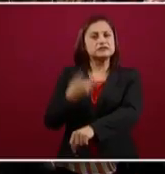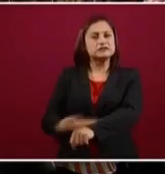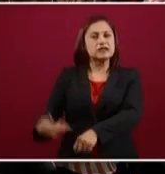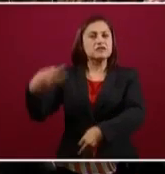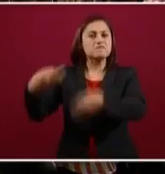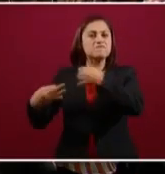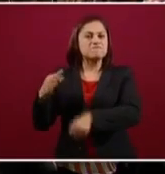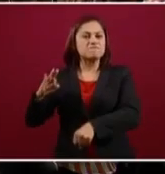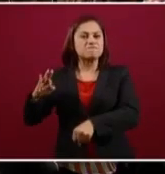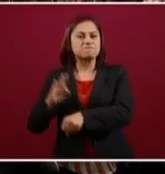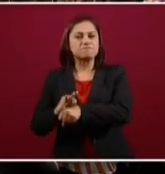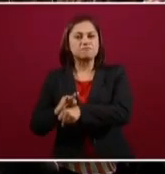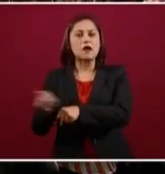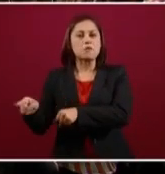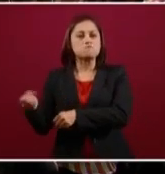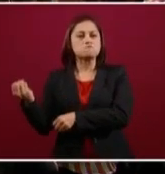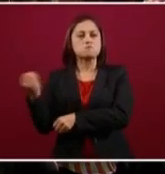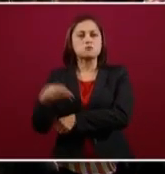que se otorgan.